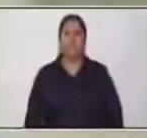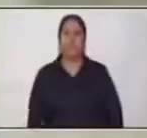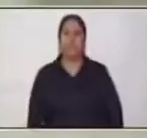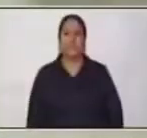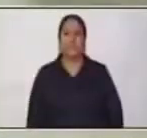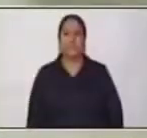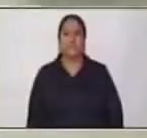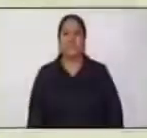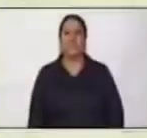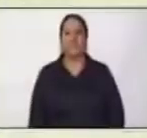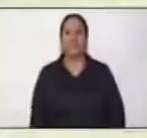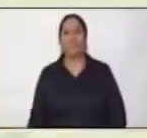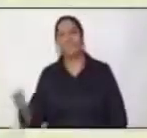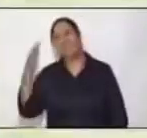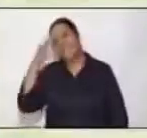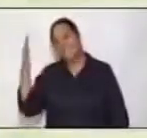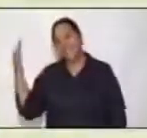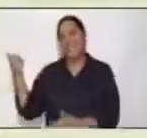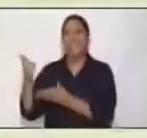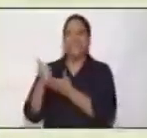Gracias por la ayuda.